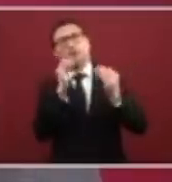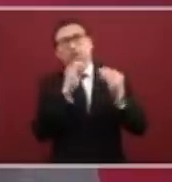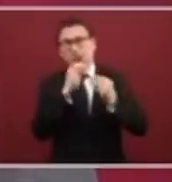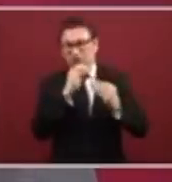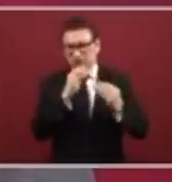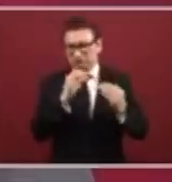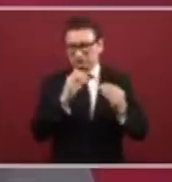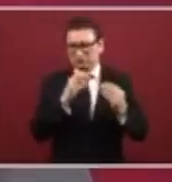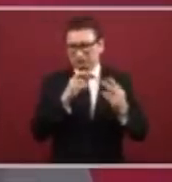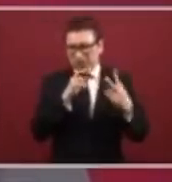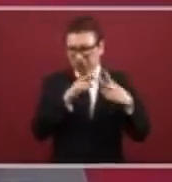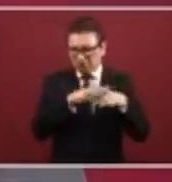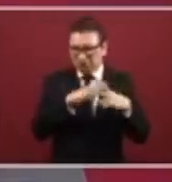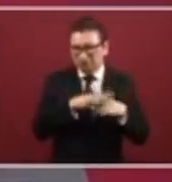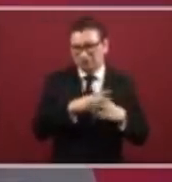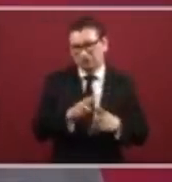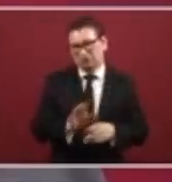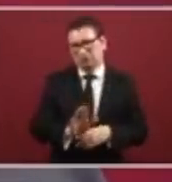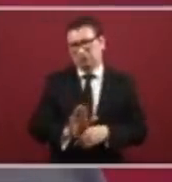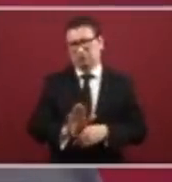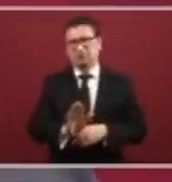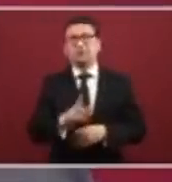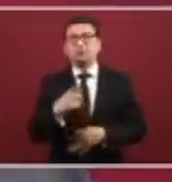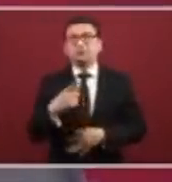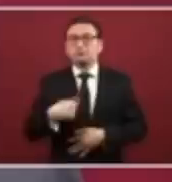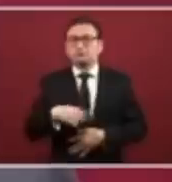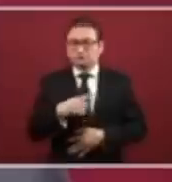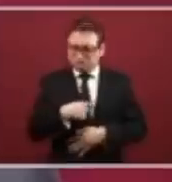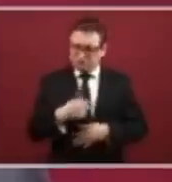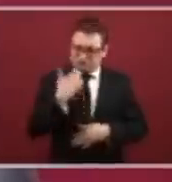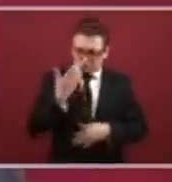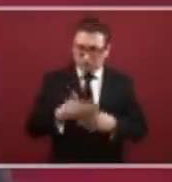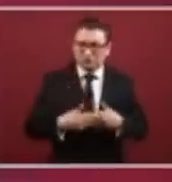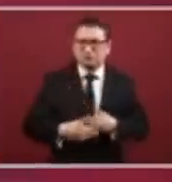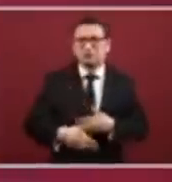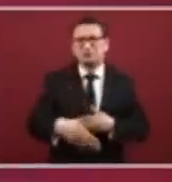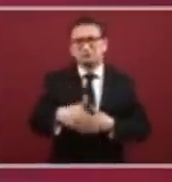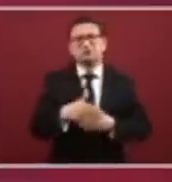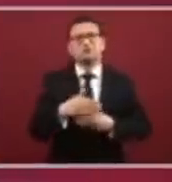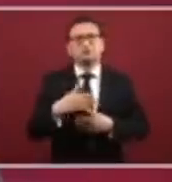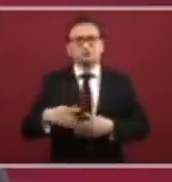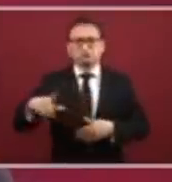vamos a seguir manteniendo una